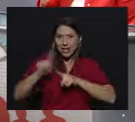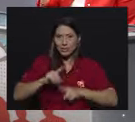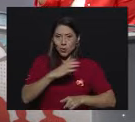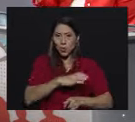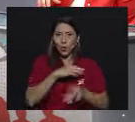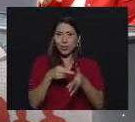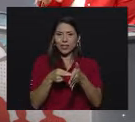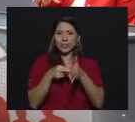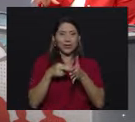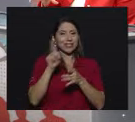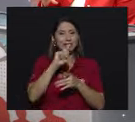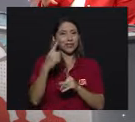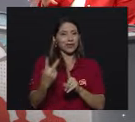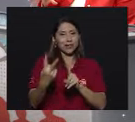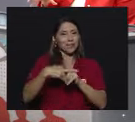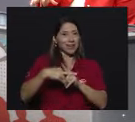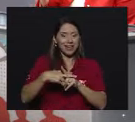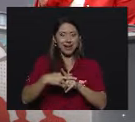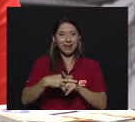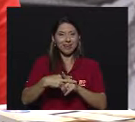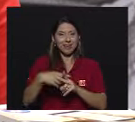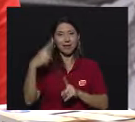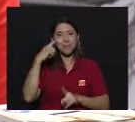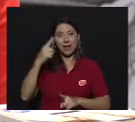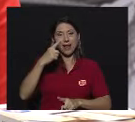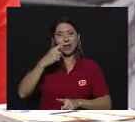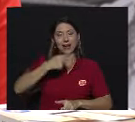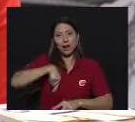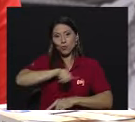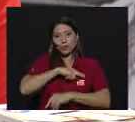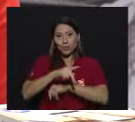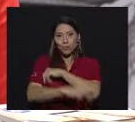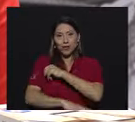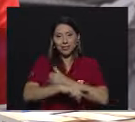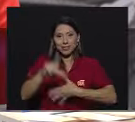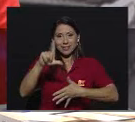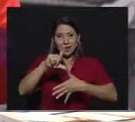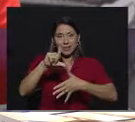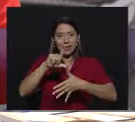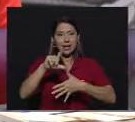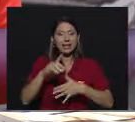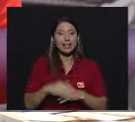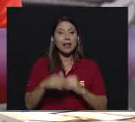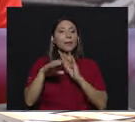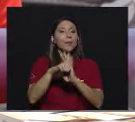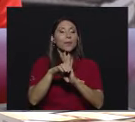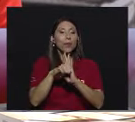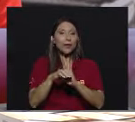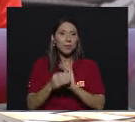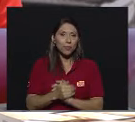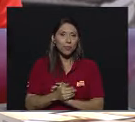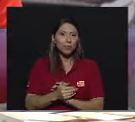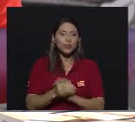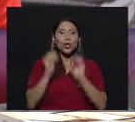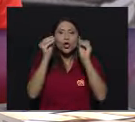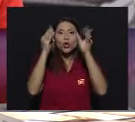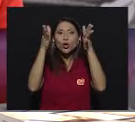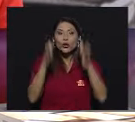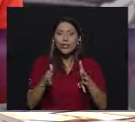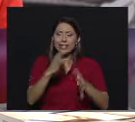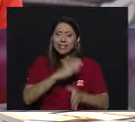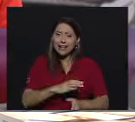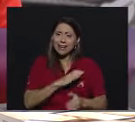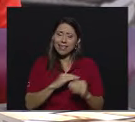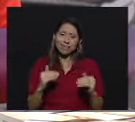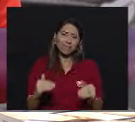varias condiciones que no se aplican para el caso de nuestros países o América Latina. Por ejemplo, docentes